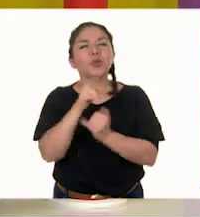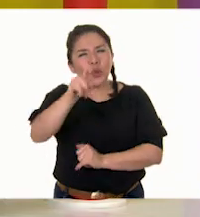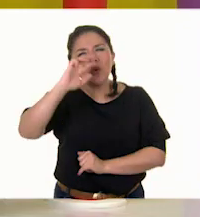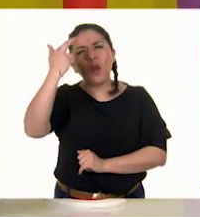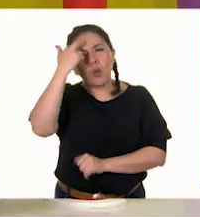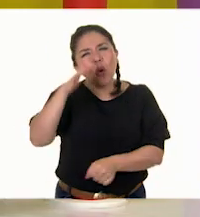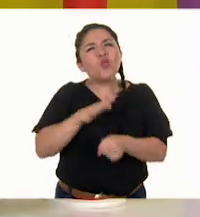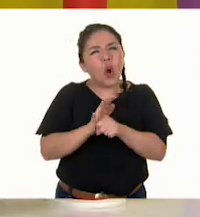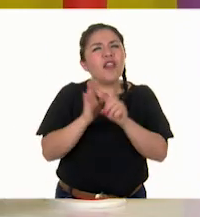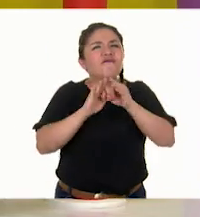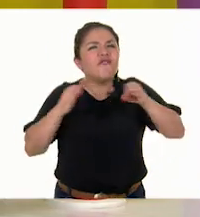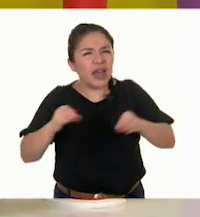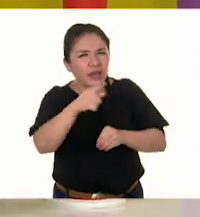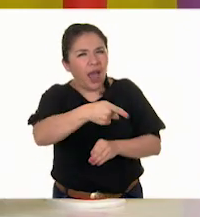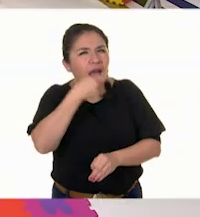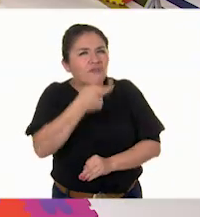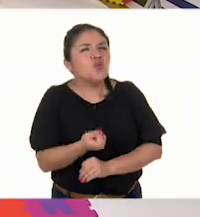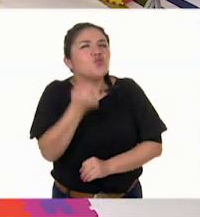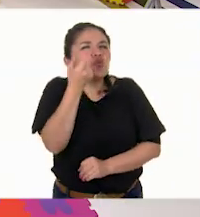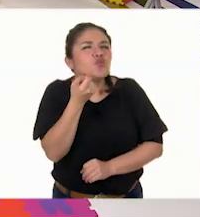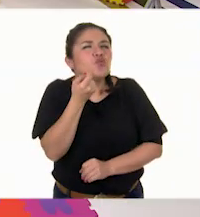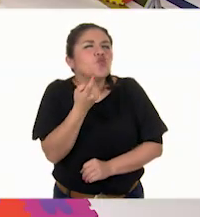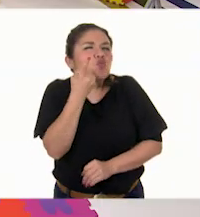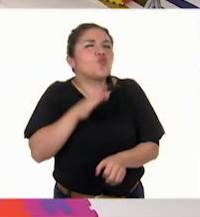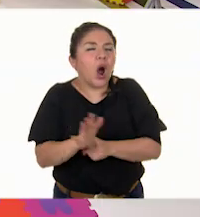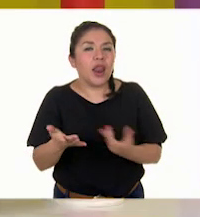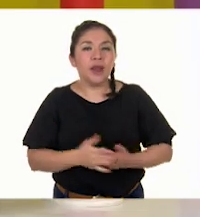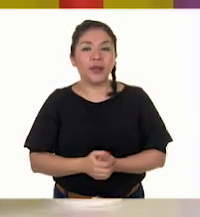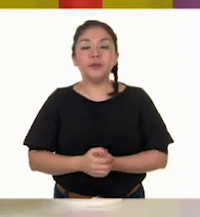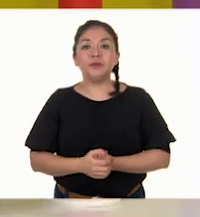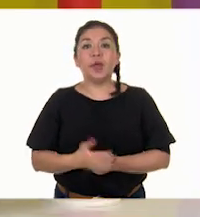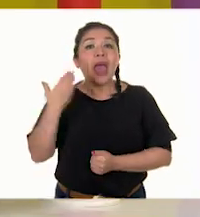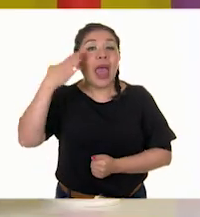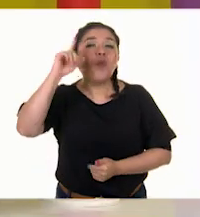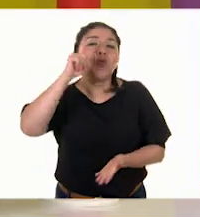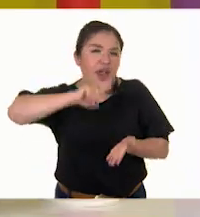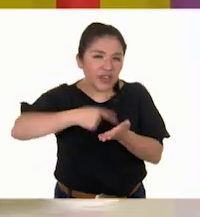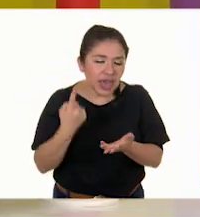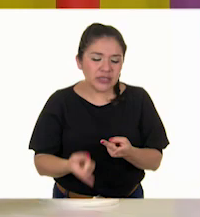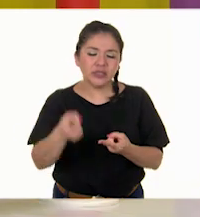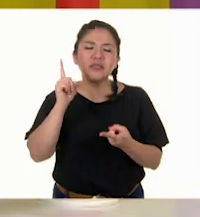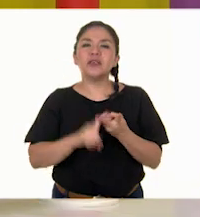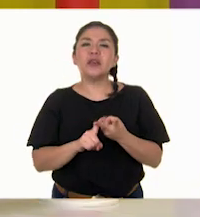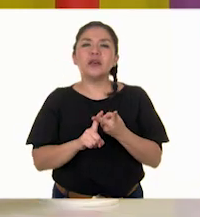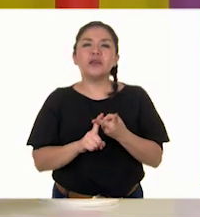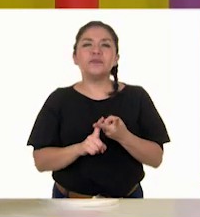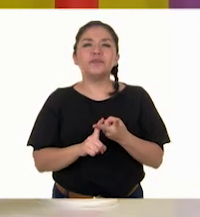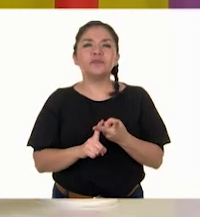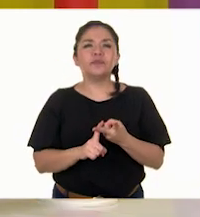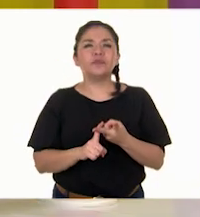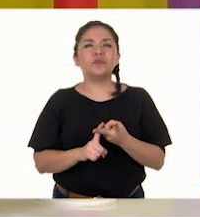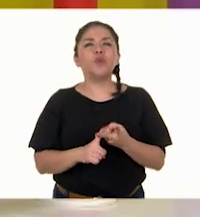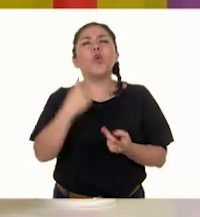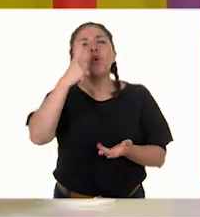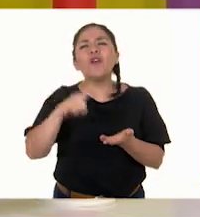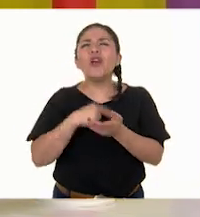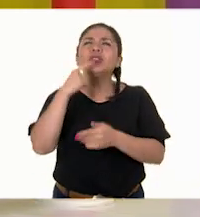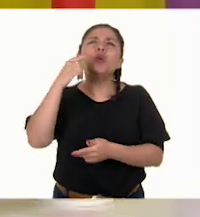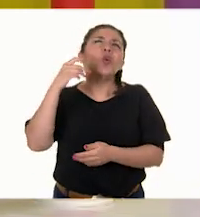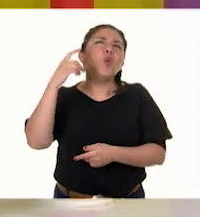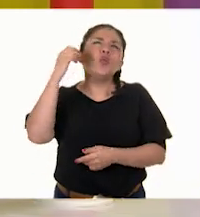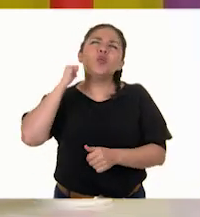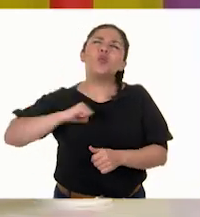algunas de esas frases? Tú ya dijiste una al principio, ¿verdad? Ajá. Había una vez, había otra. Había una vez en un lugar muy,